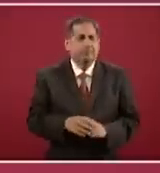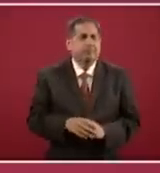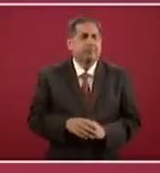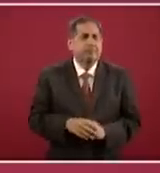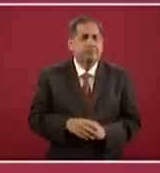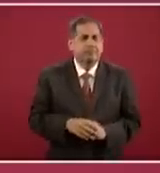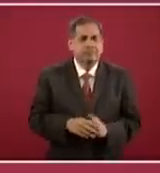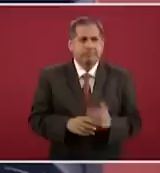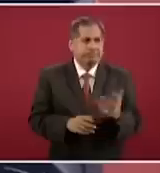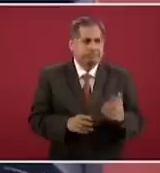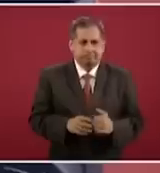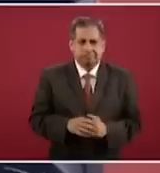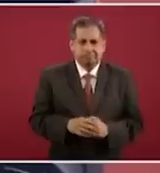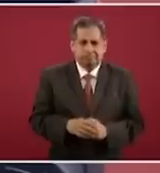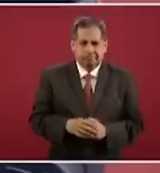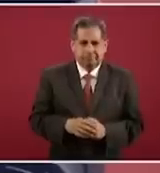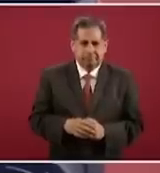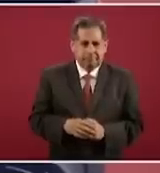Van